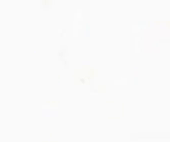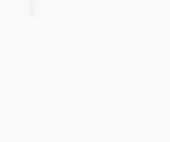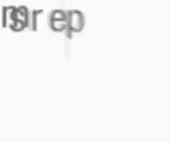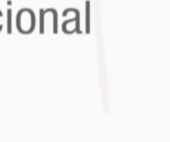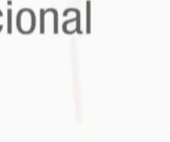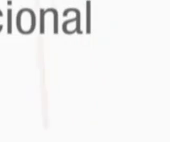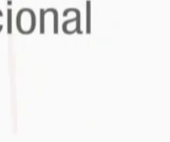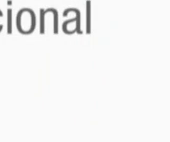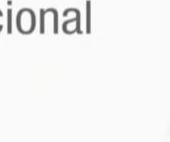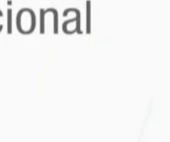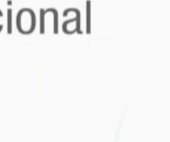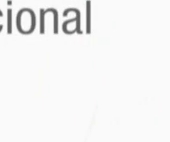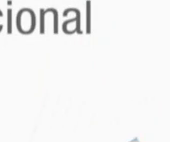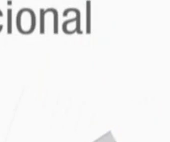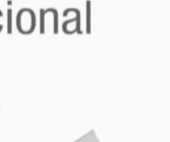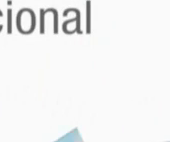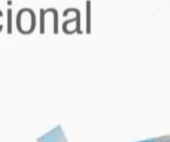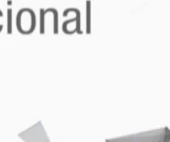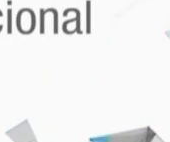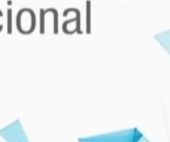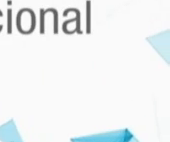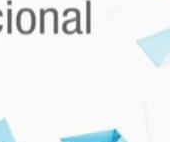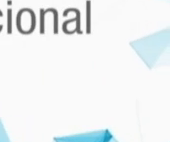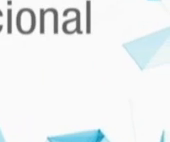Fin de espacio promocional.